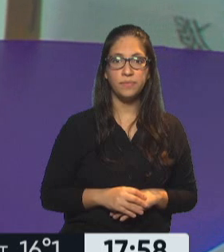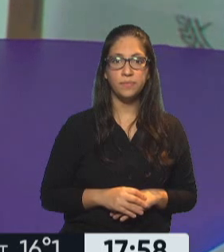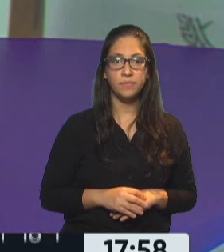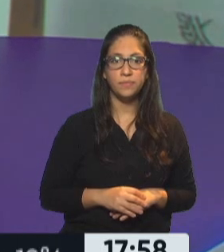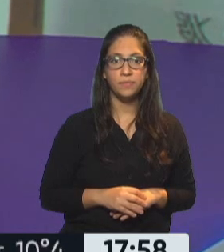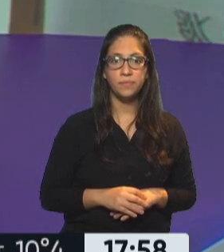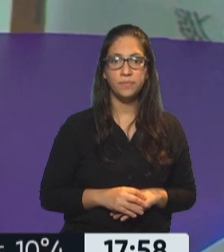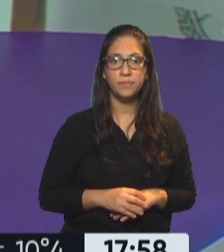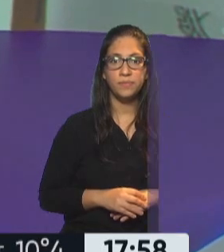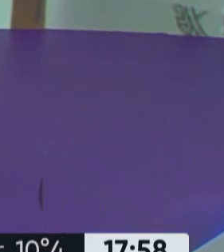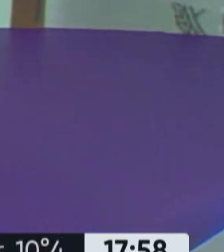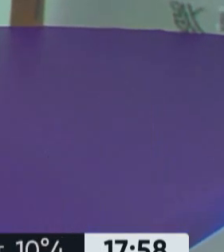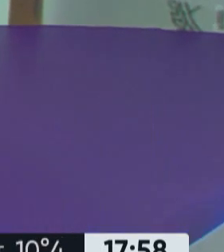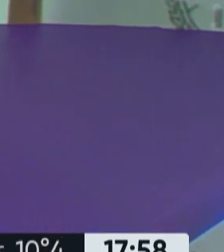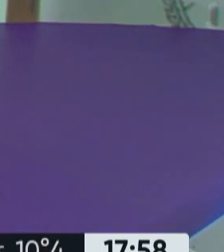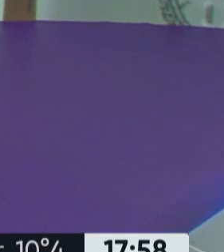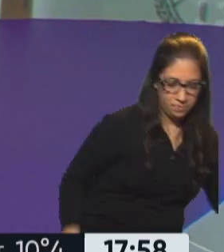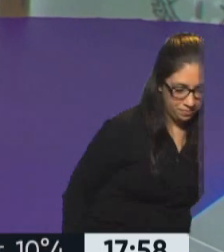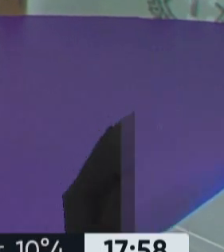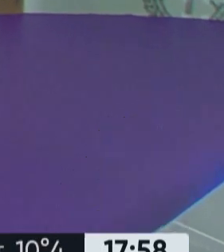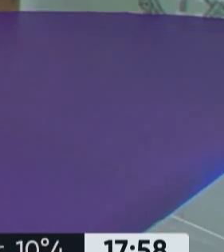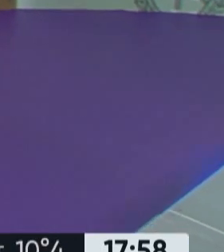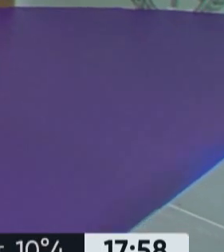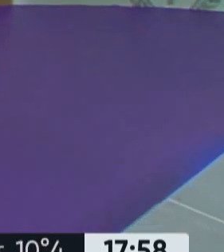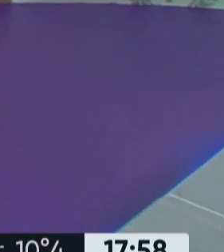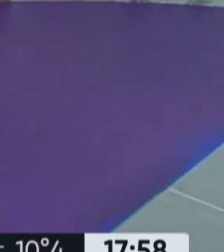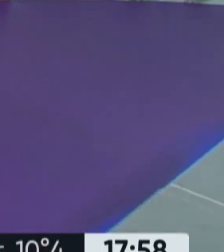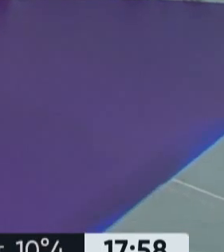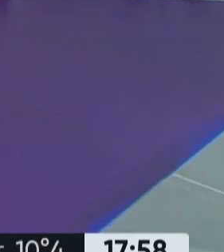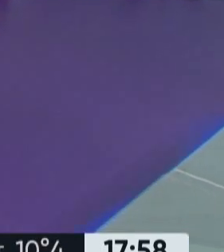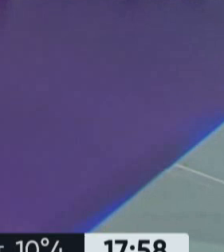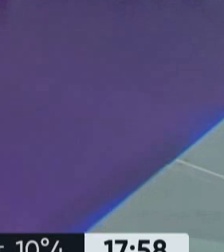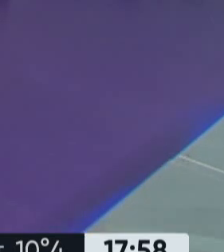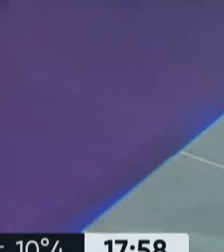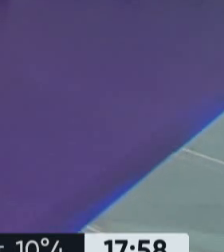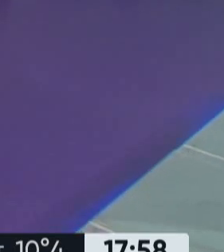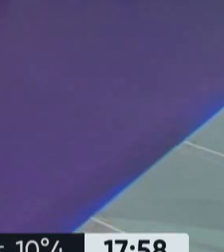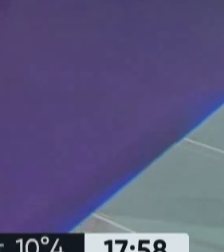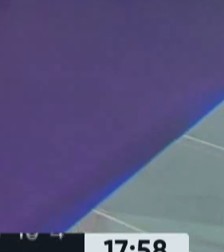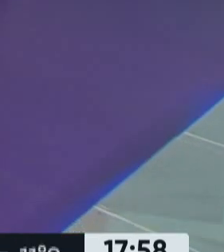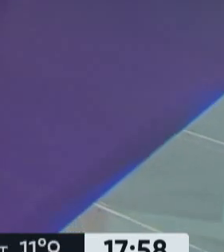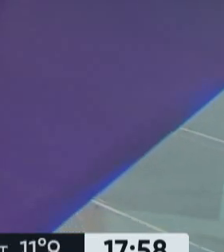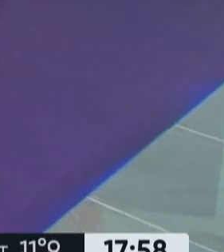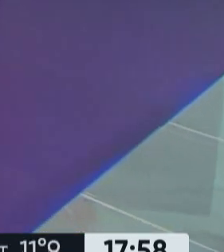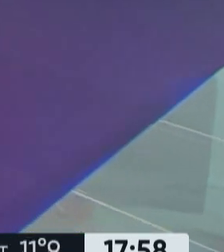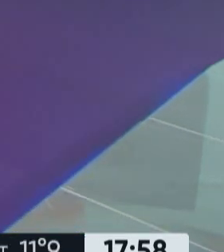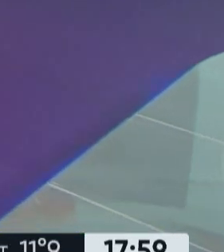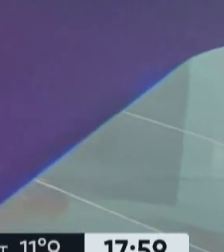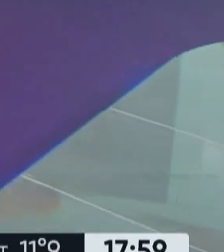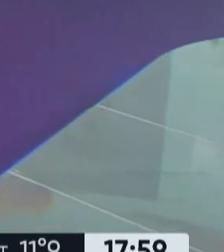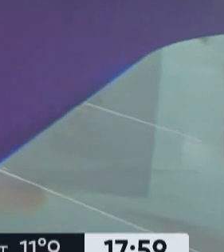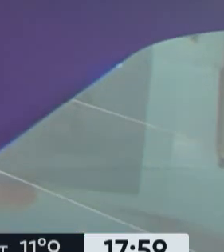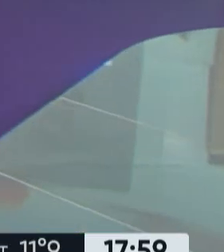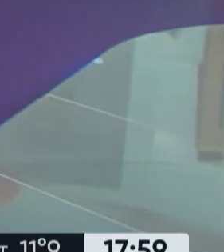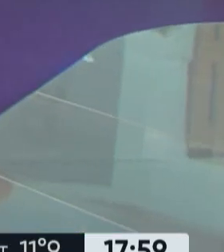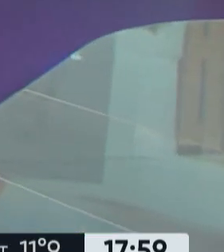días, 14 horas, 1 minuto para las PASO del 12 de septiembre en nuestro país. A lo largo de todo